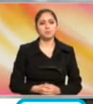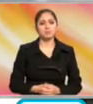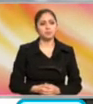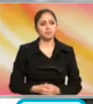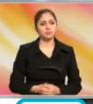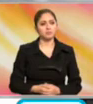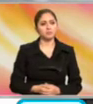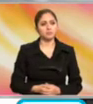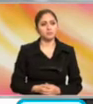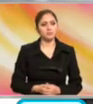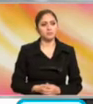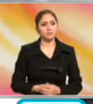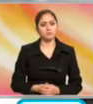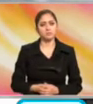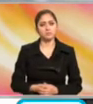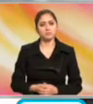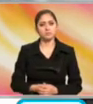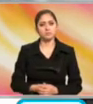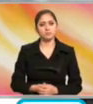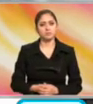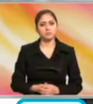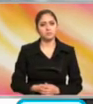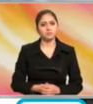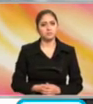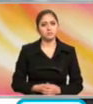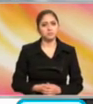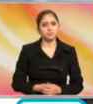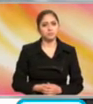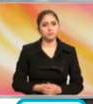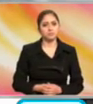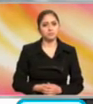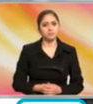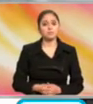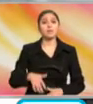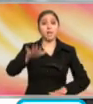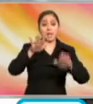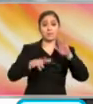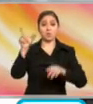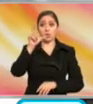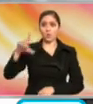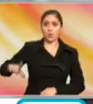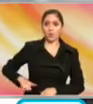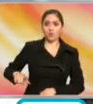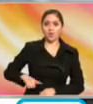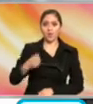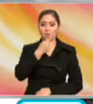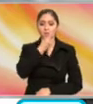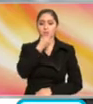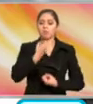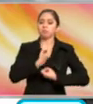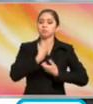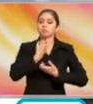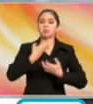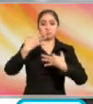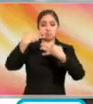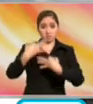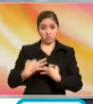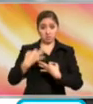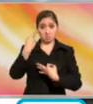salen los gobernadores impecables en sus discursos y todo, y cuando salen, pues ya